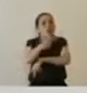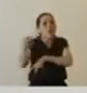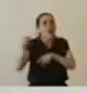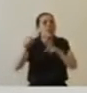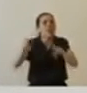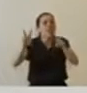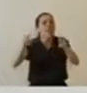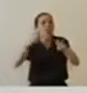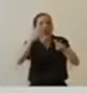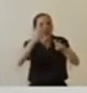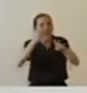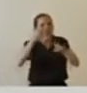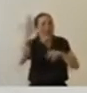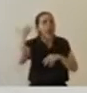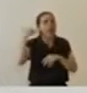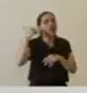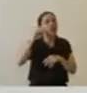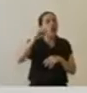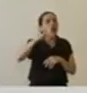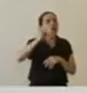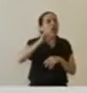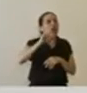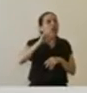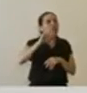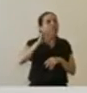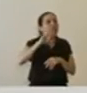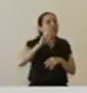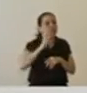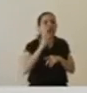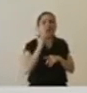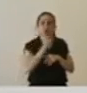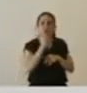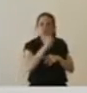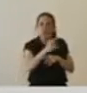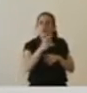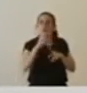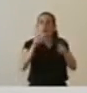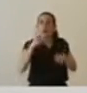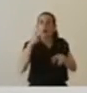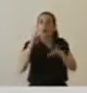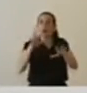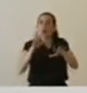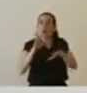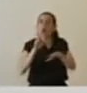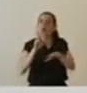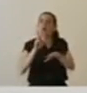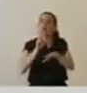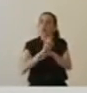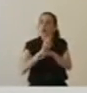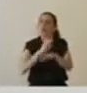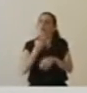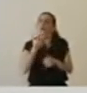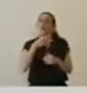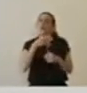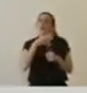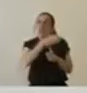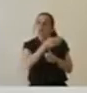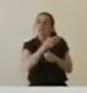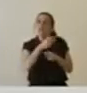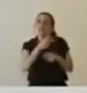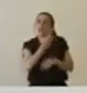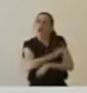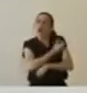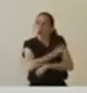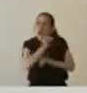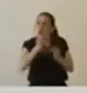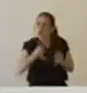había dicho el Ministro Ginés González García, de que la gente tomara el recaudo con esta situación de darse la vacunación, porque también hay ciertos recelos a veces